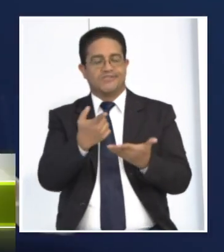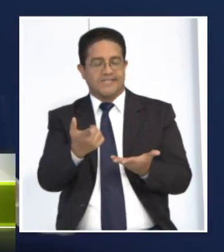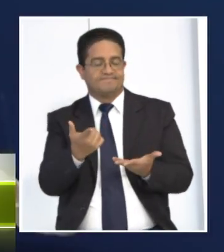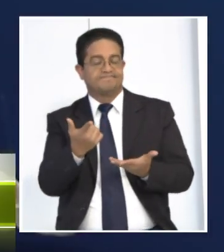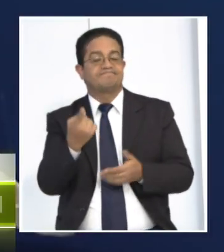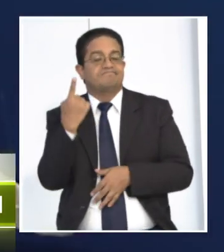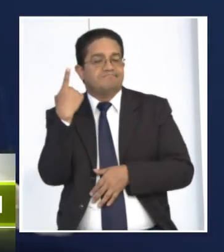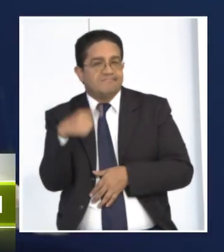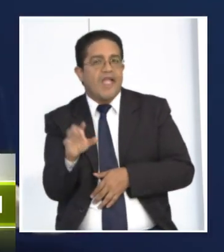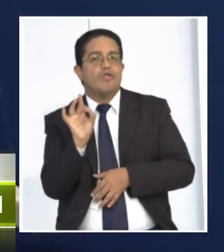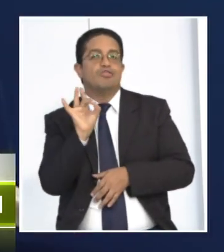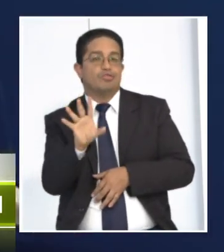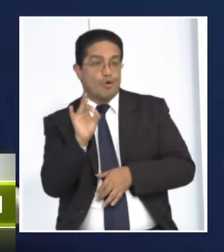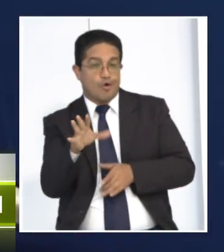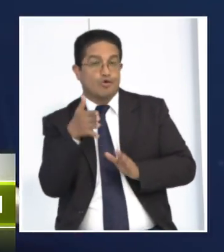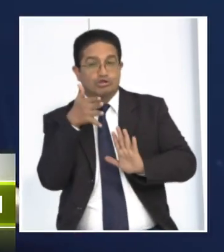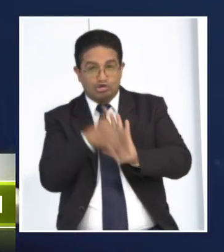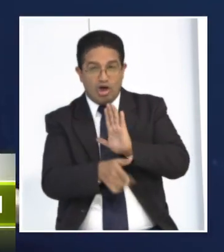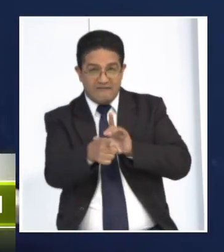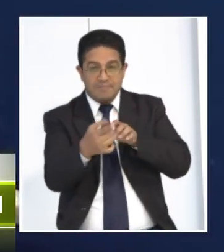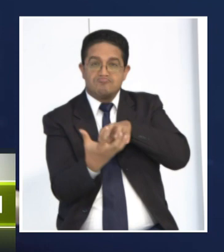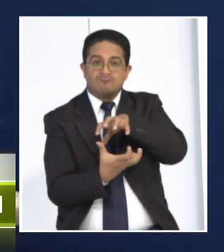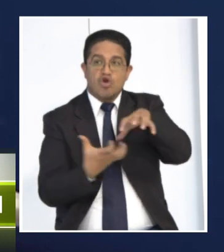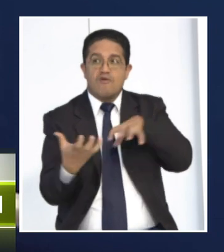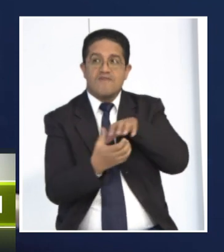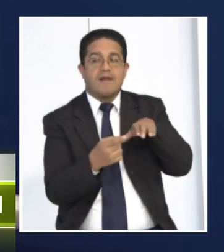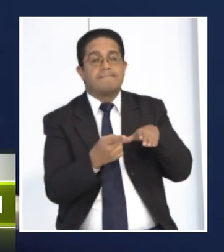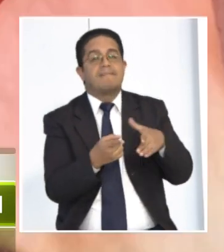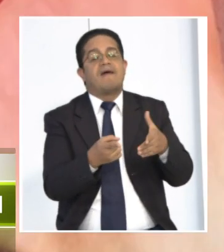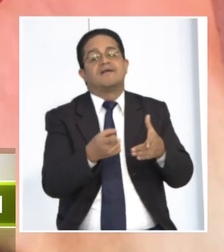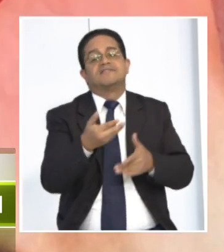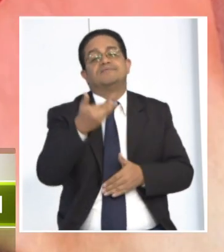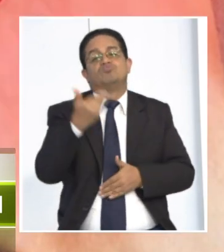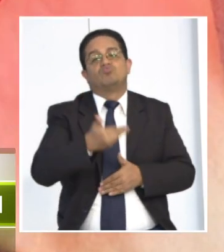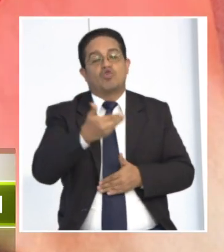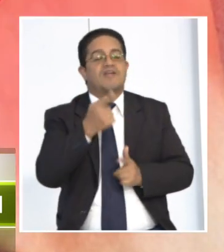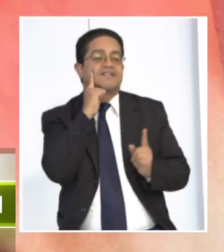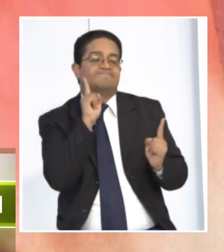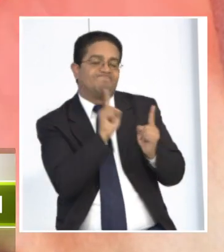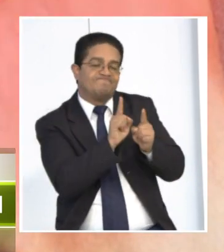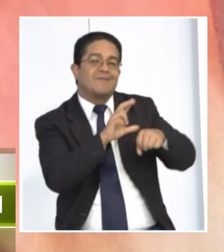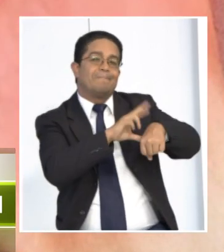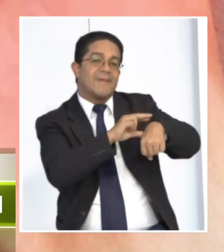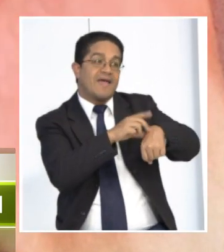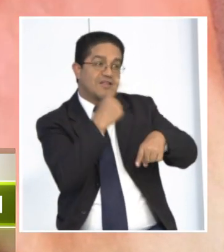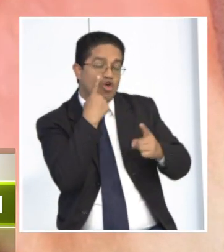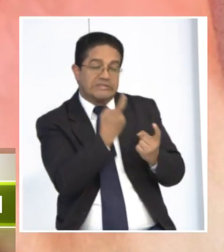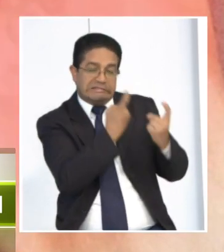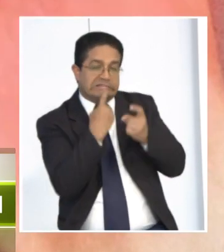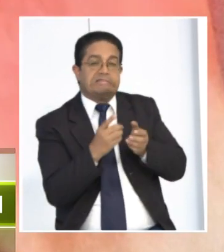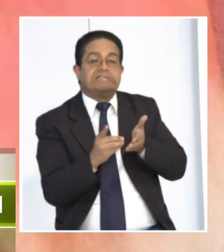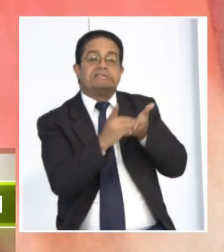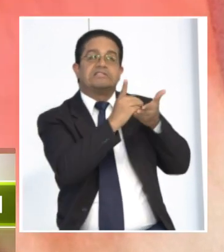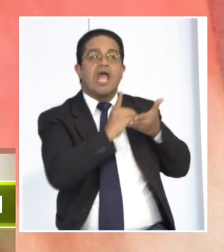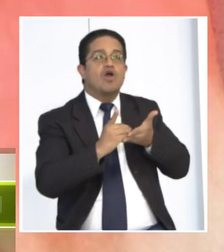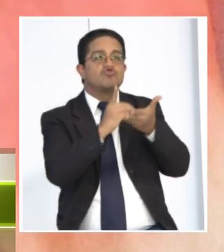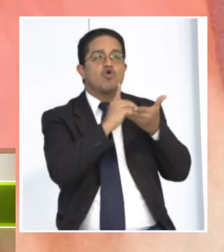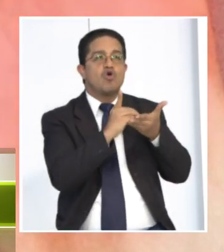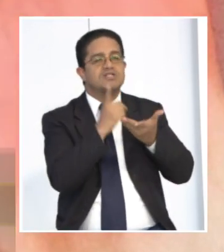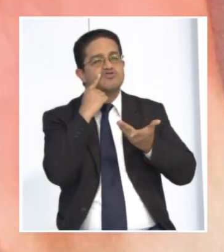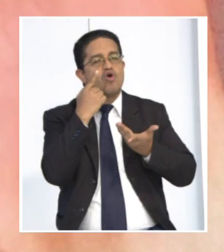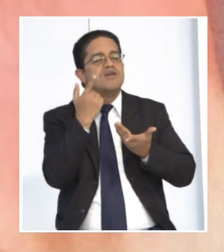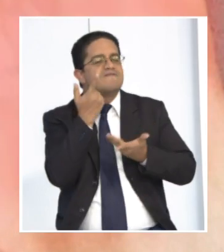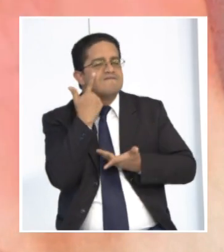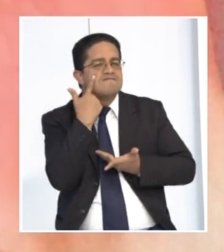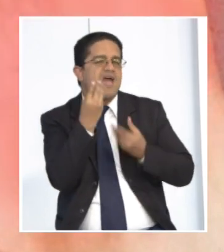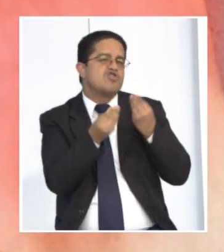molestias vinculadas a esta enfermedad, es fundamental la visita al especialista para un diagnóstico y tratamiento efectivo en pro